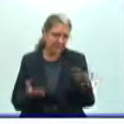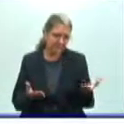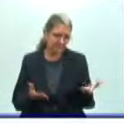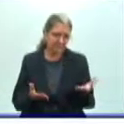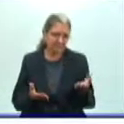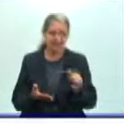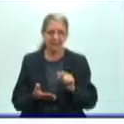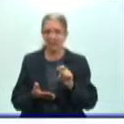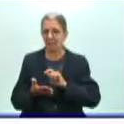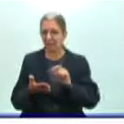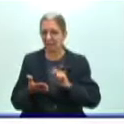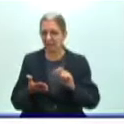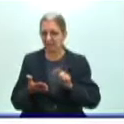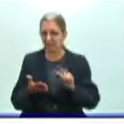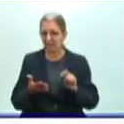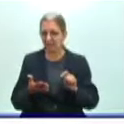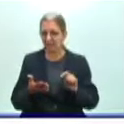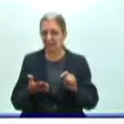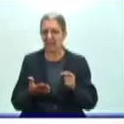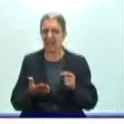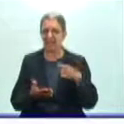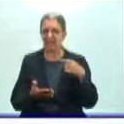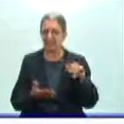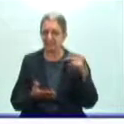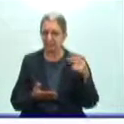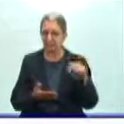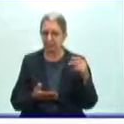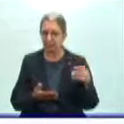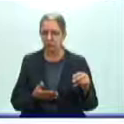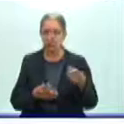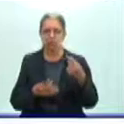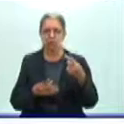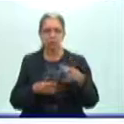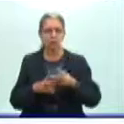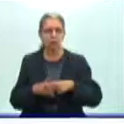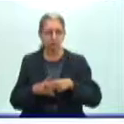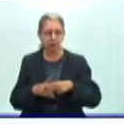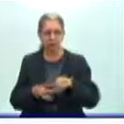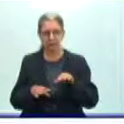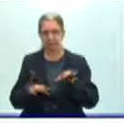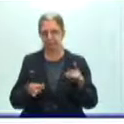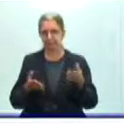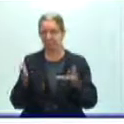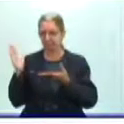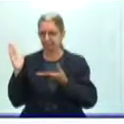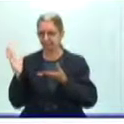escribiendo el ejercicio, o sea, la solución del mismo.